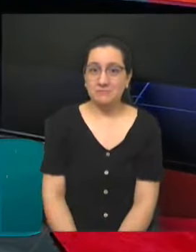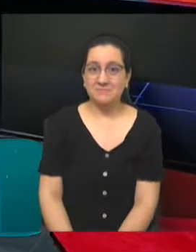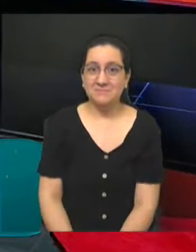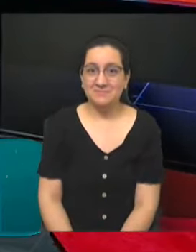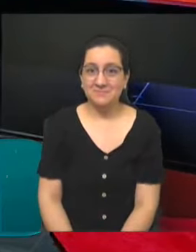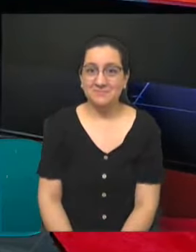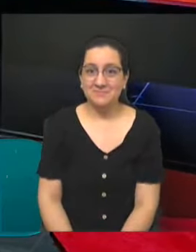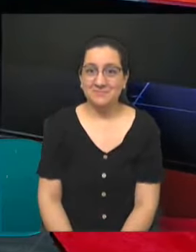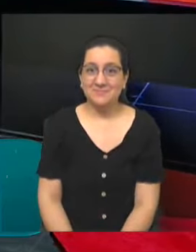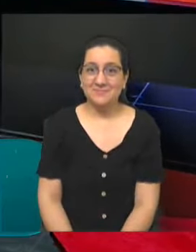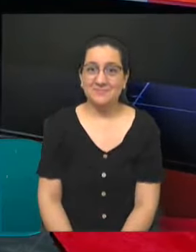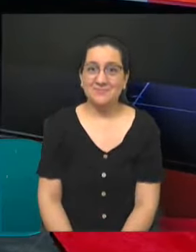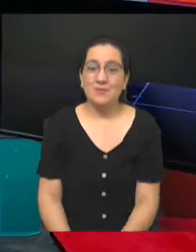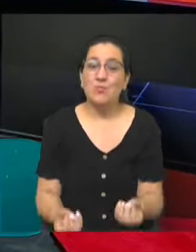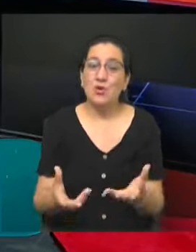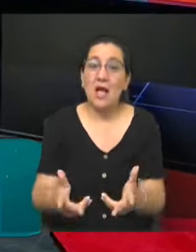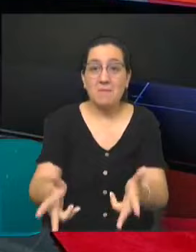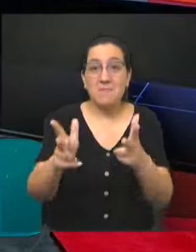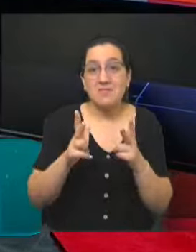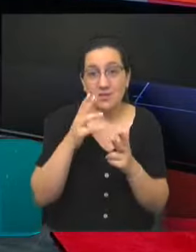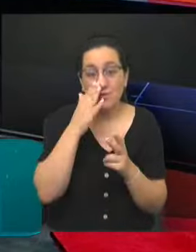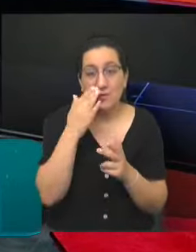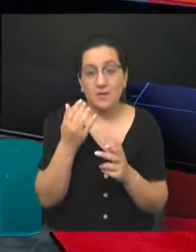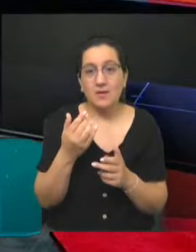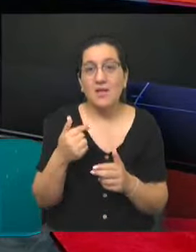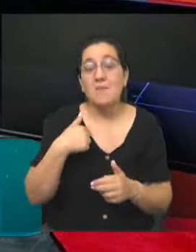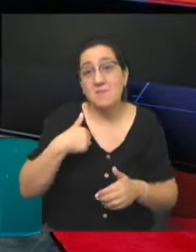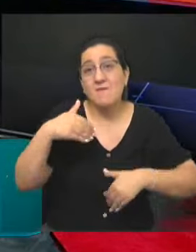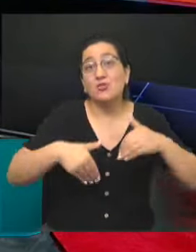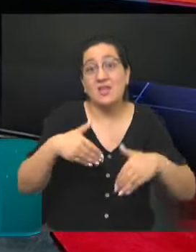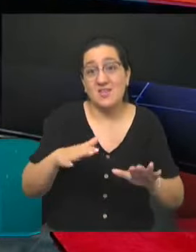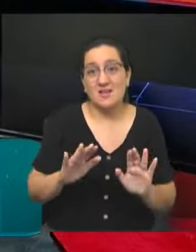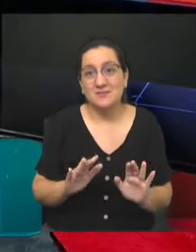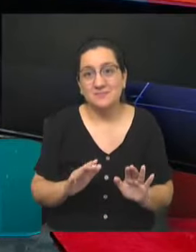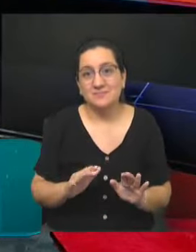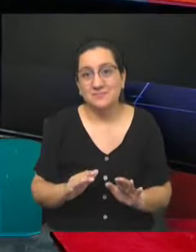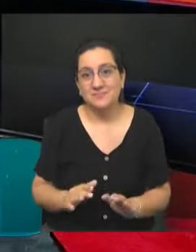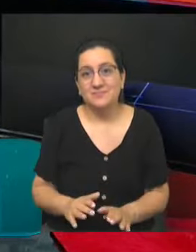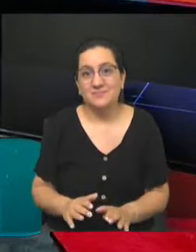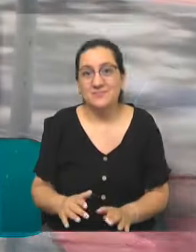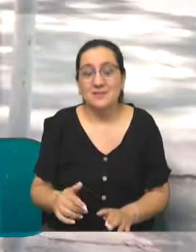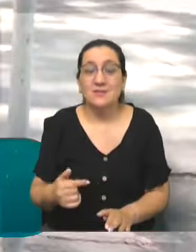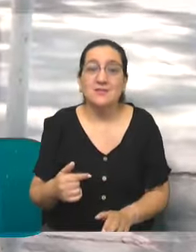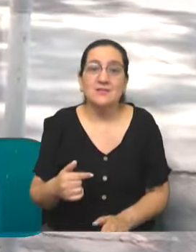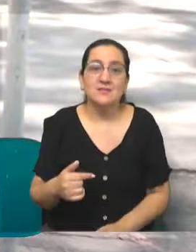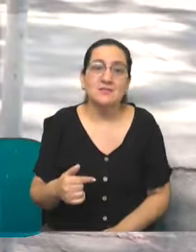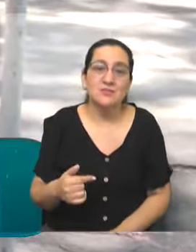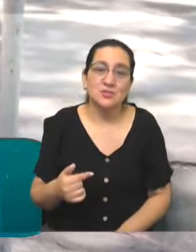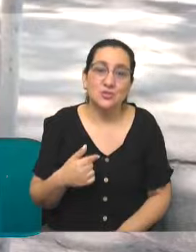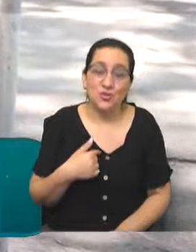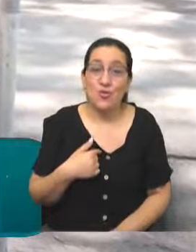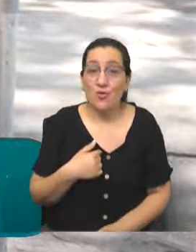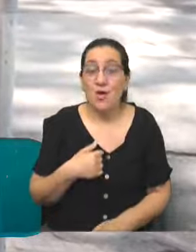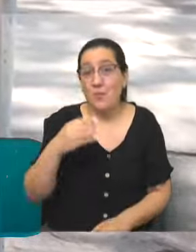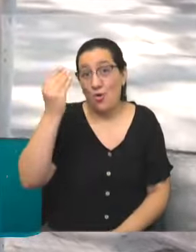¿Hola? Bueno, viste que a mí me dijo que me votaría, ¿viste? Sí, por eso. Yo, viste, que por